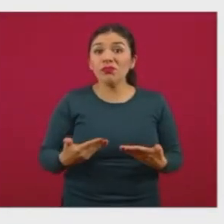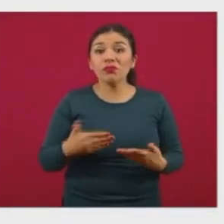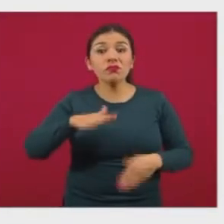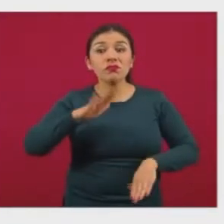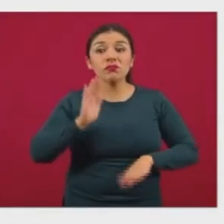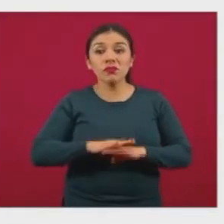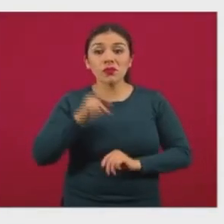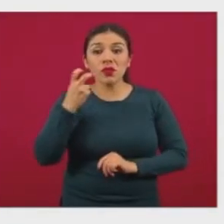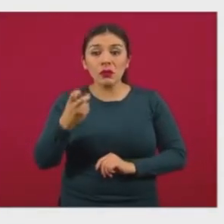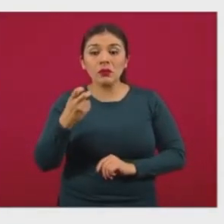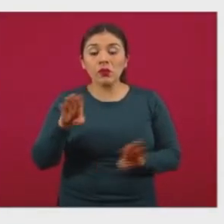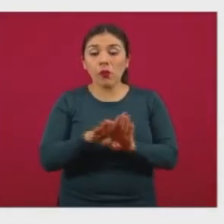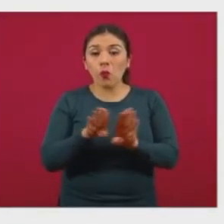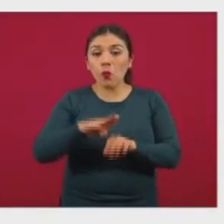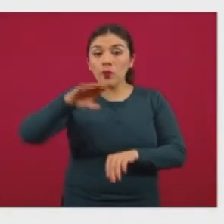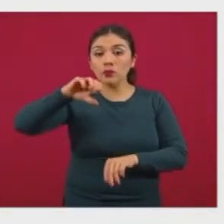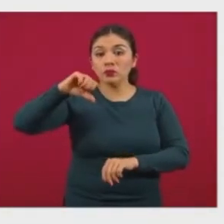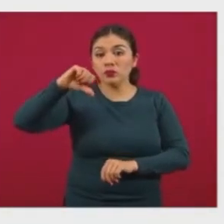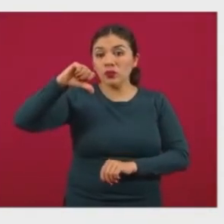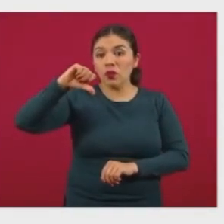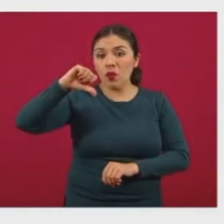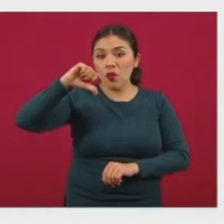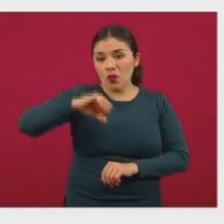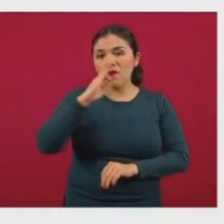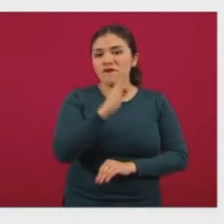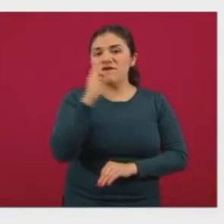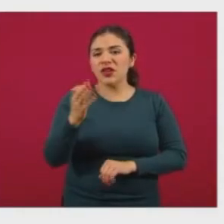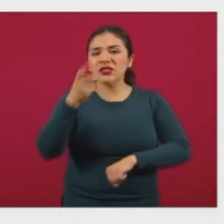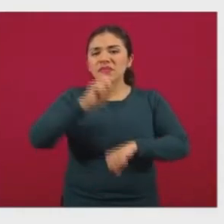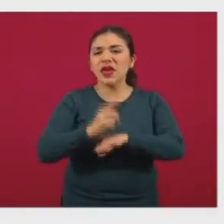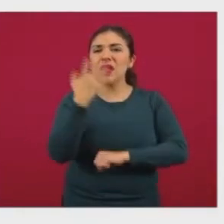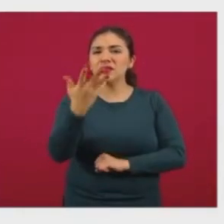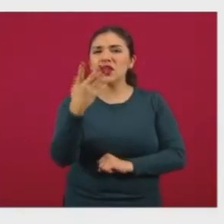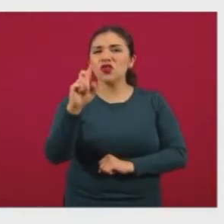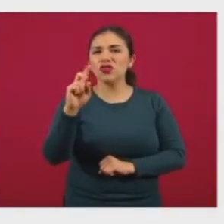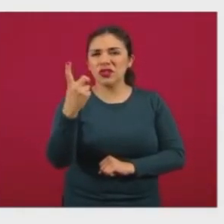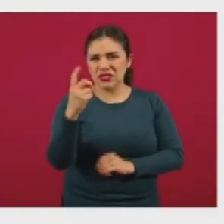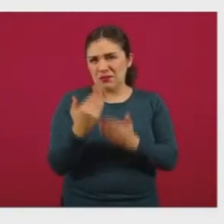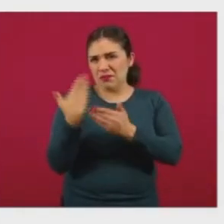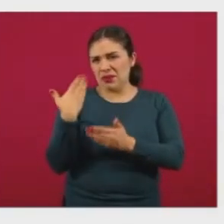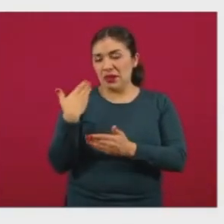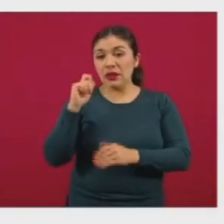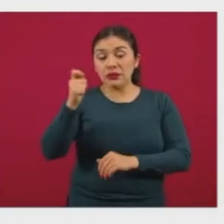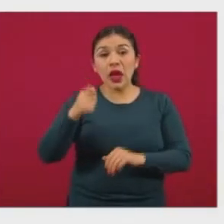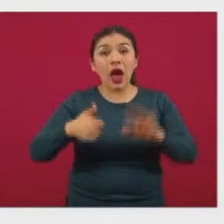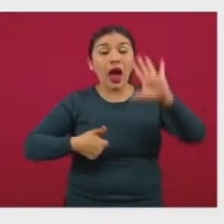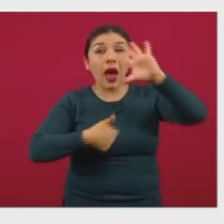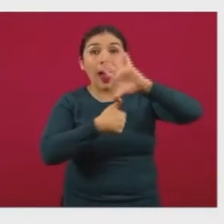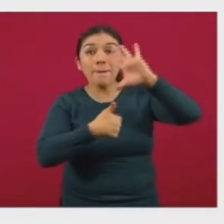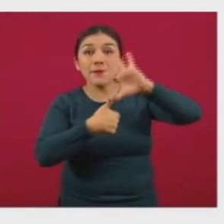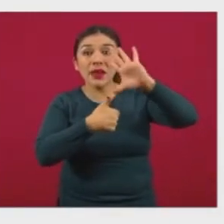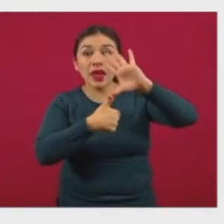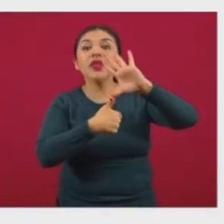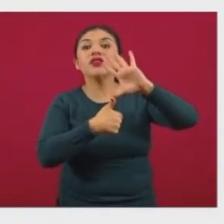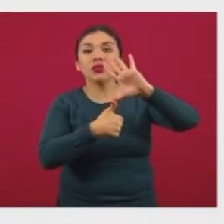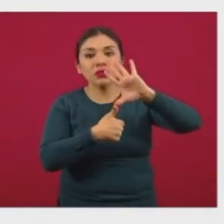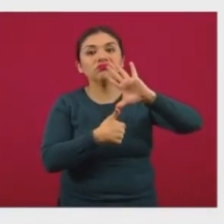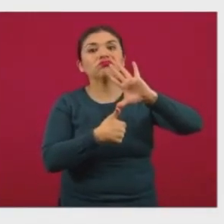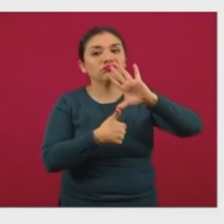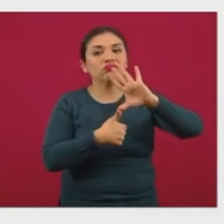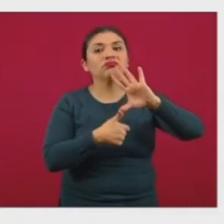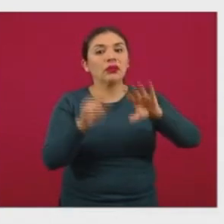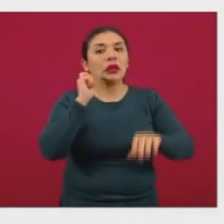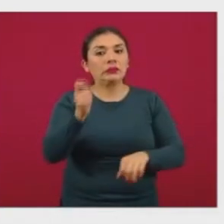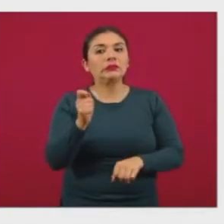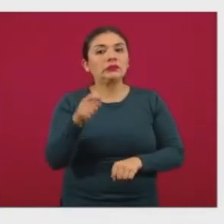que, digamos, para el corte de la fecha del 5 de diciembre, América del Norte es precisamente la que